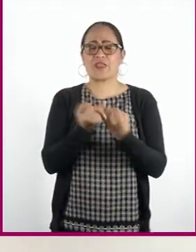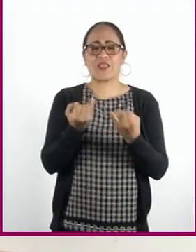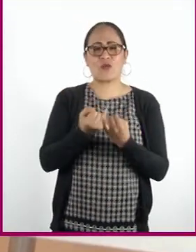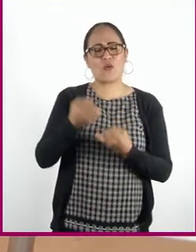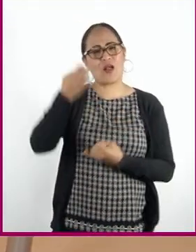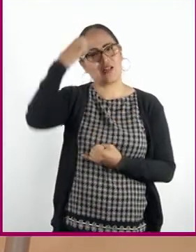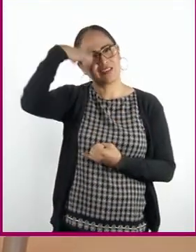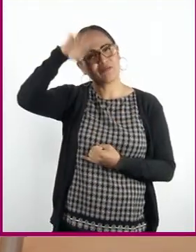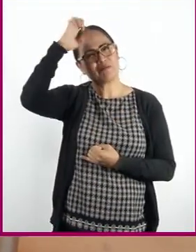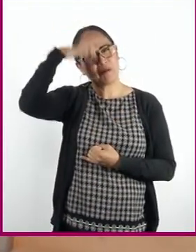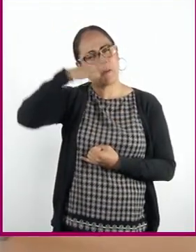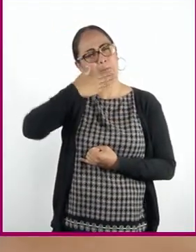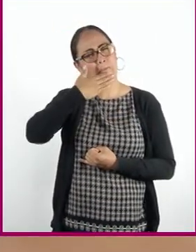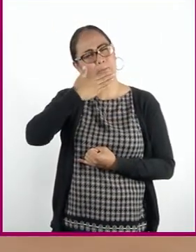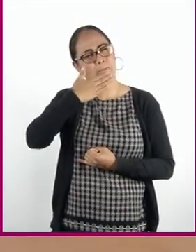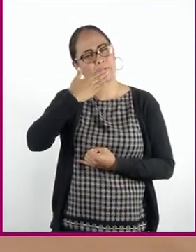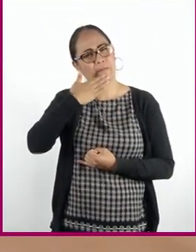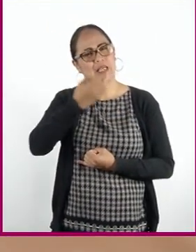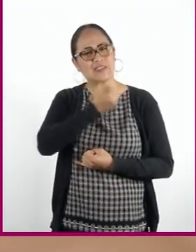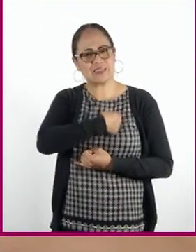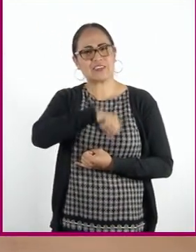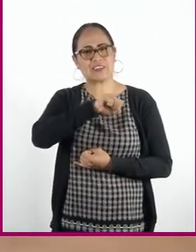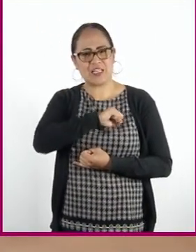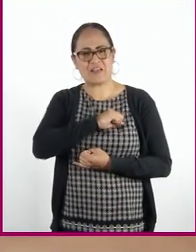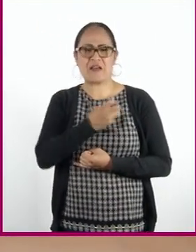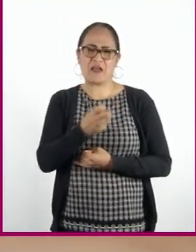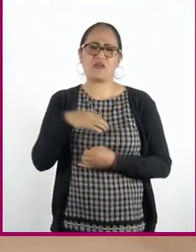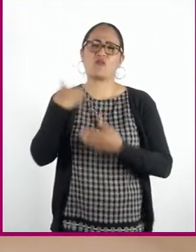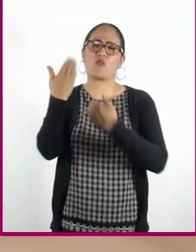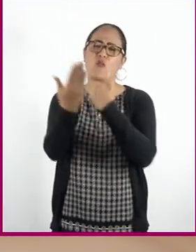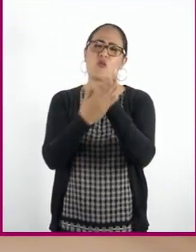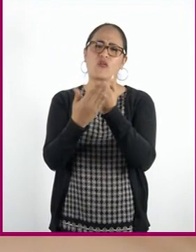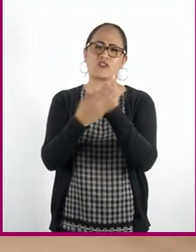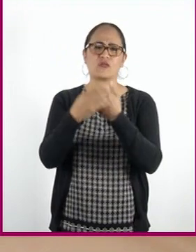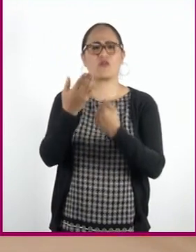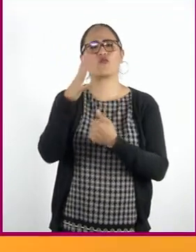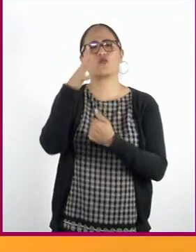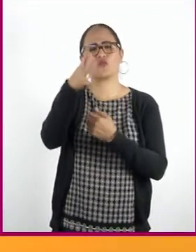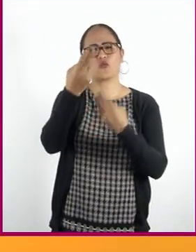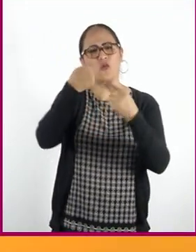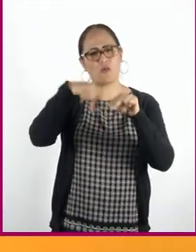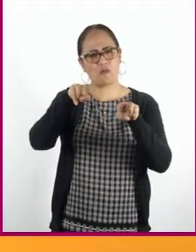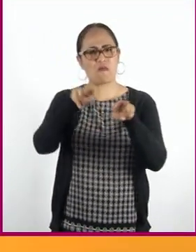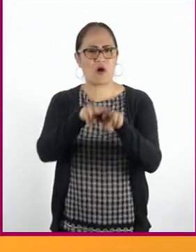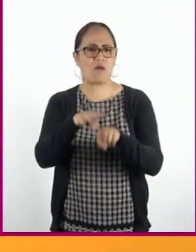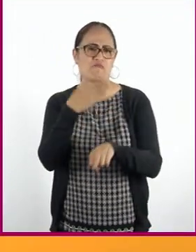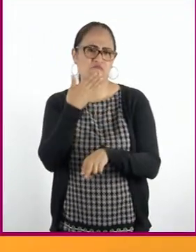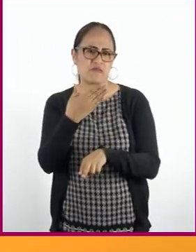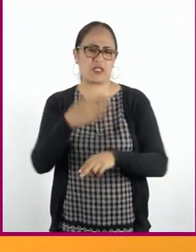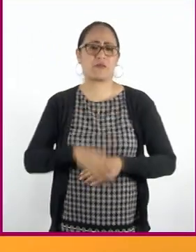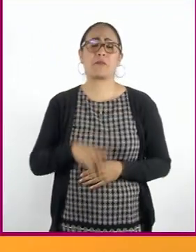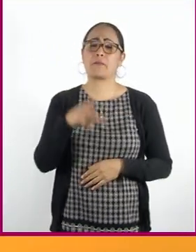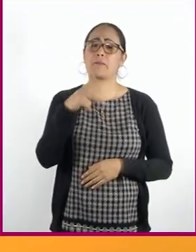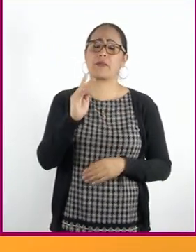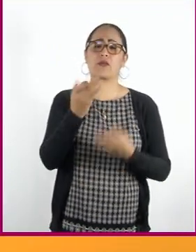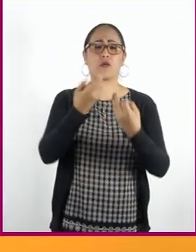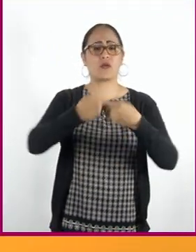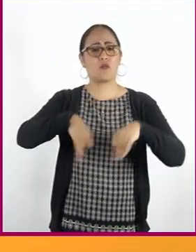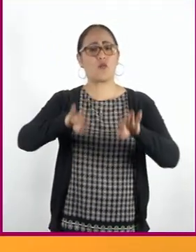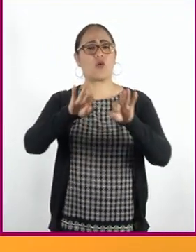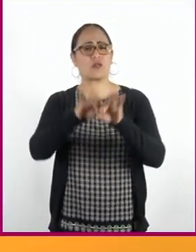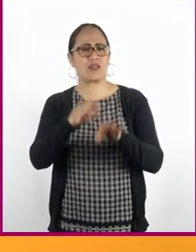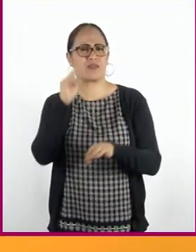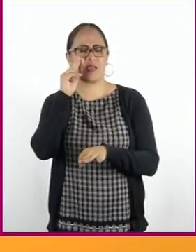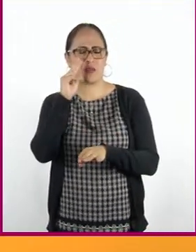experiencia saludable cuando se decida tener una relación sexual con otra persona. Sin embargo, es importante